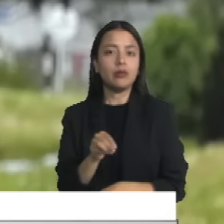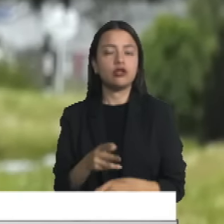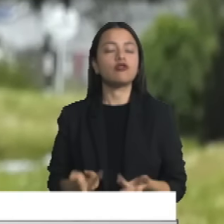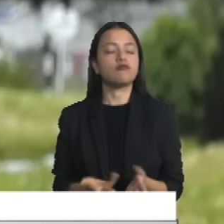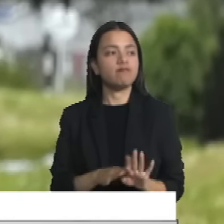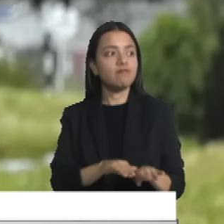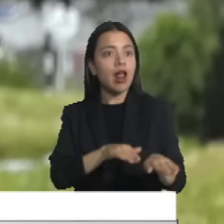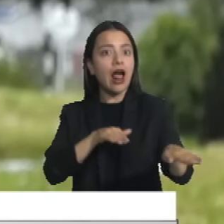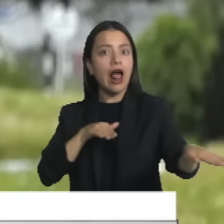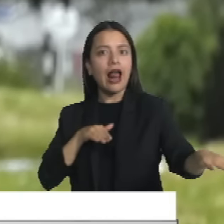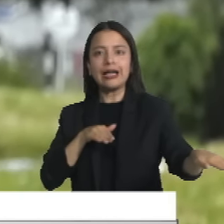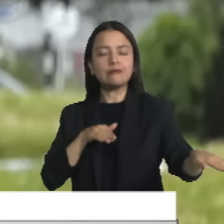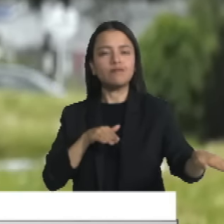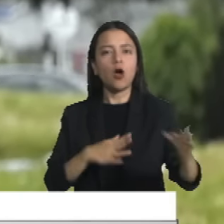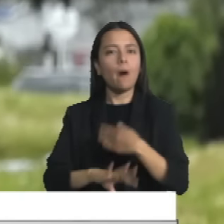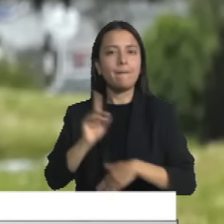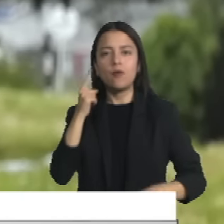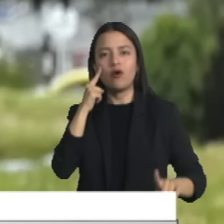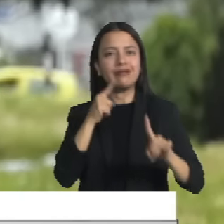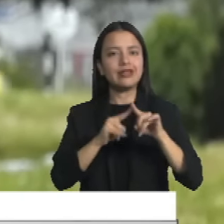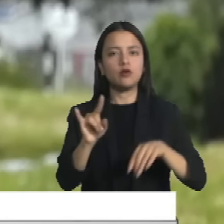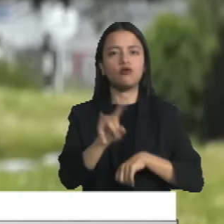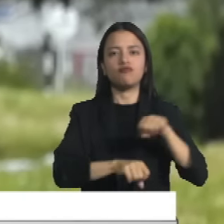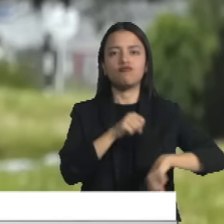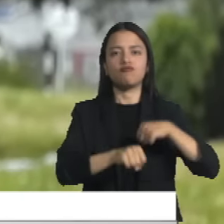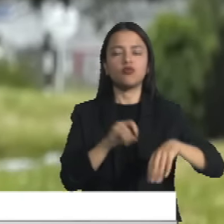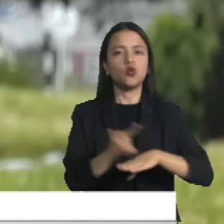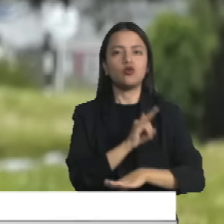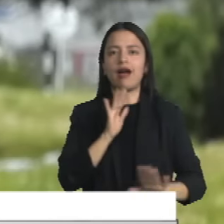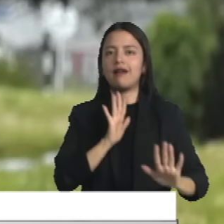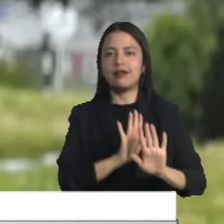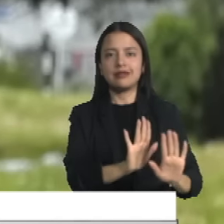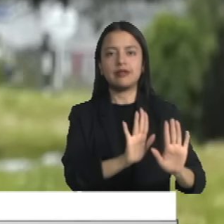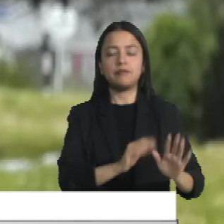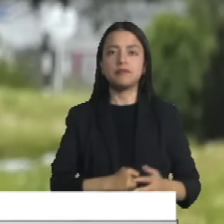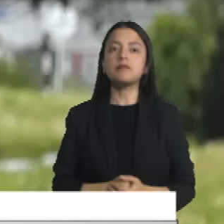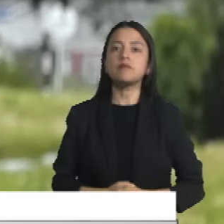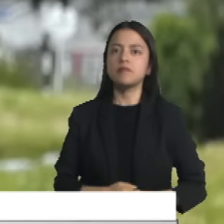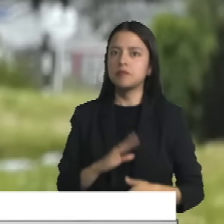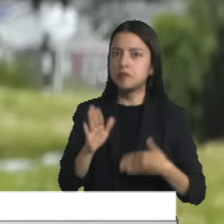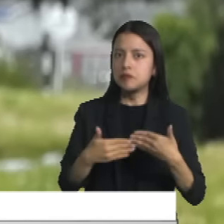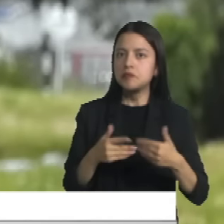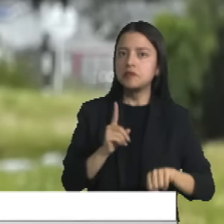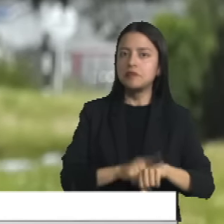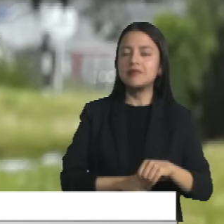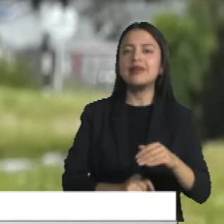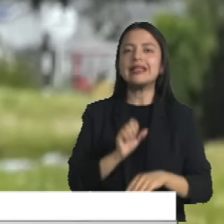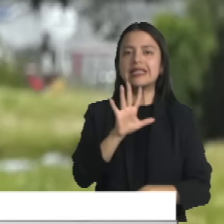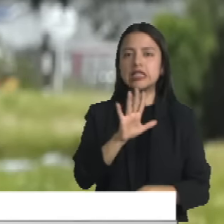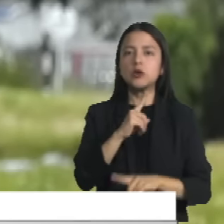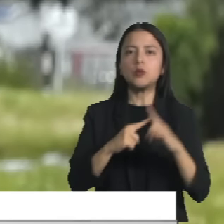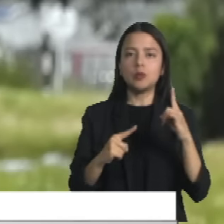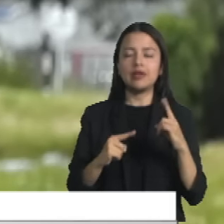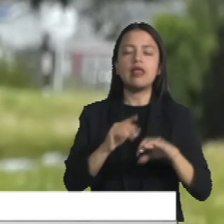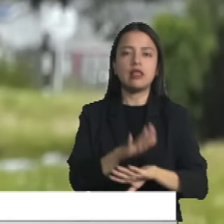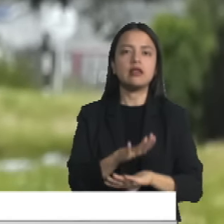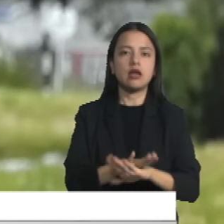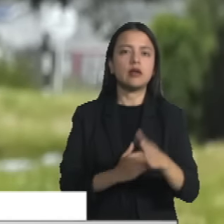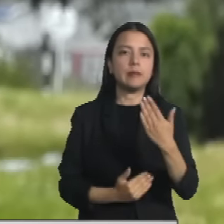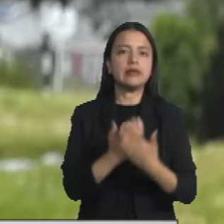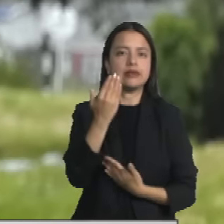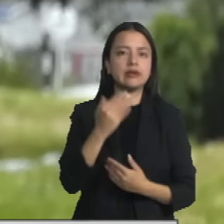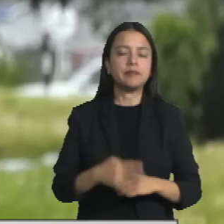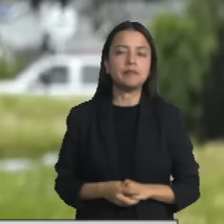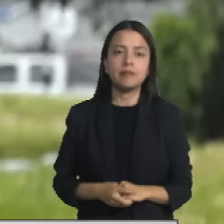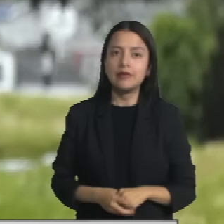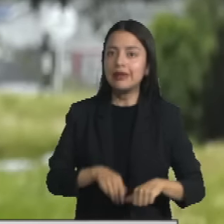el tráfico mixto y que van a ser utilizados hoy por la jornada de ciclovía nocturna. Cierres que iniciarán a partir de las 5:30 de la tarde y la